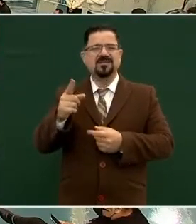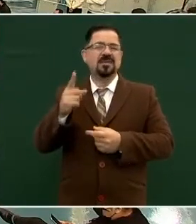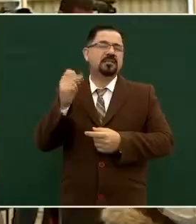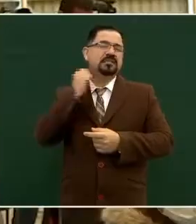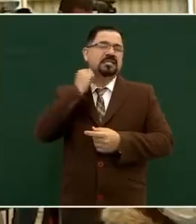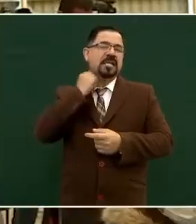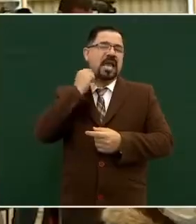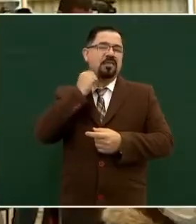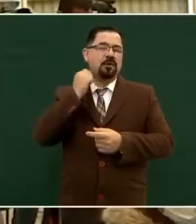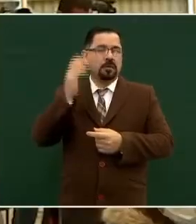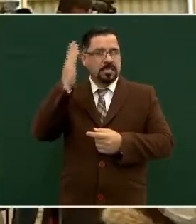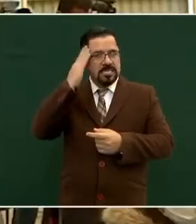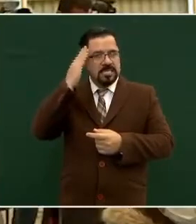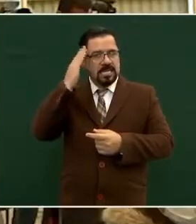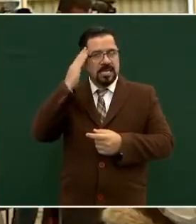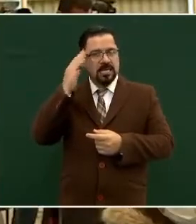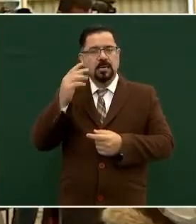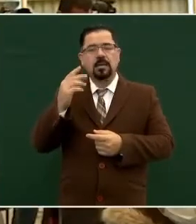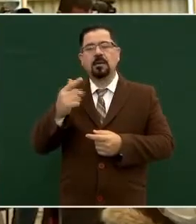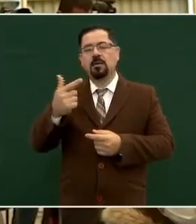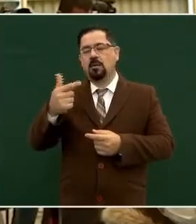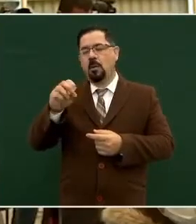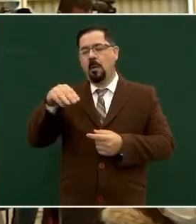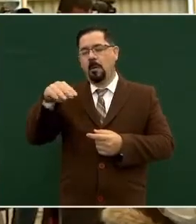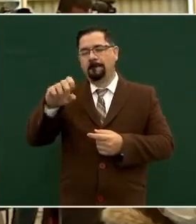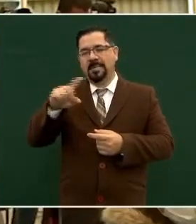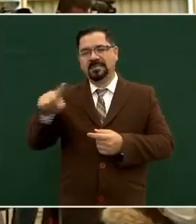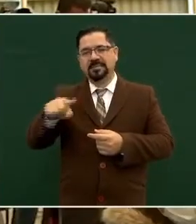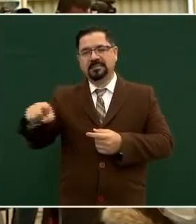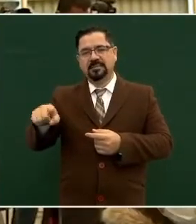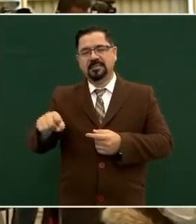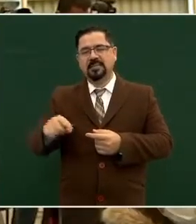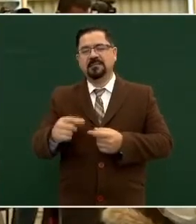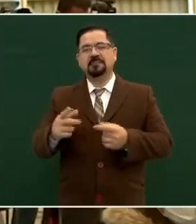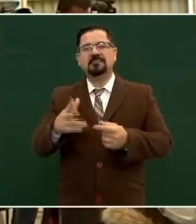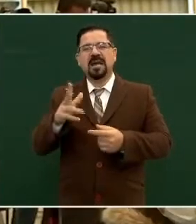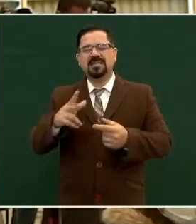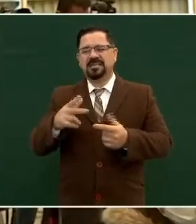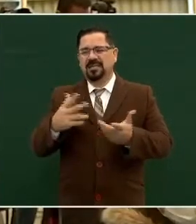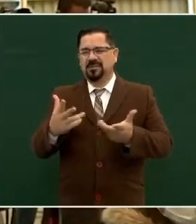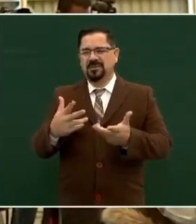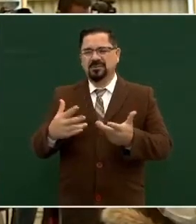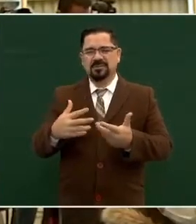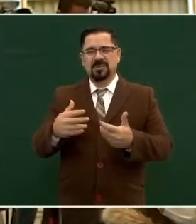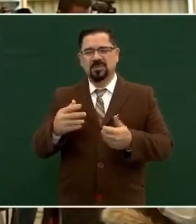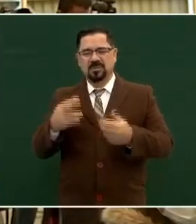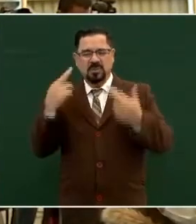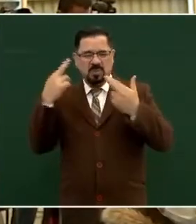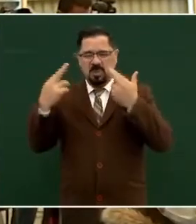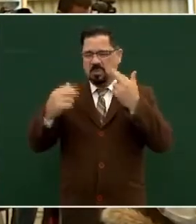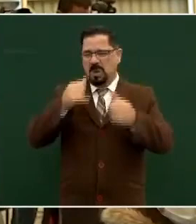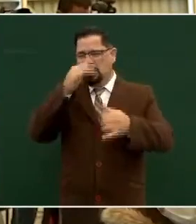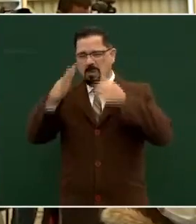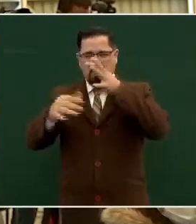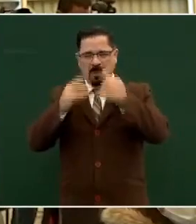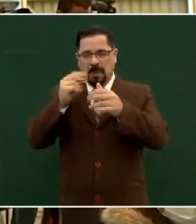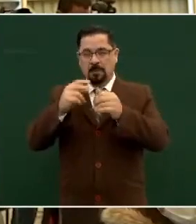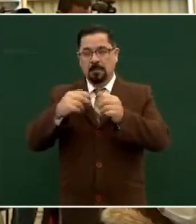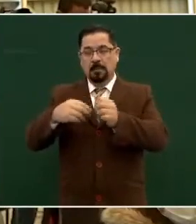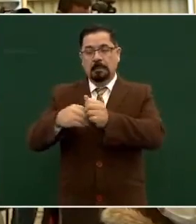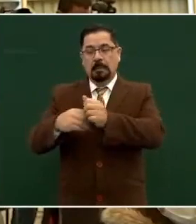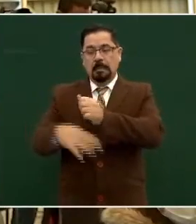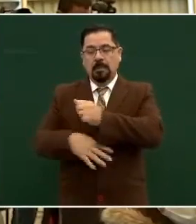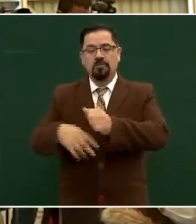senador Gómez Urrutia, pues no es otra cosa que una cortina de humo para no pagar, ¿verdad? Y entonces, al final de cuentas, hay